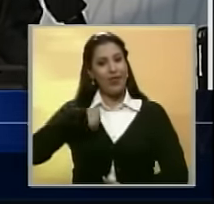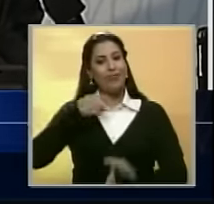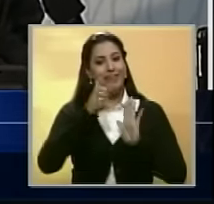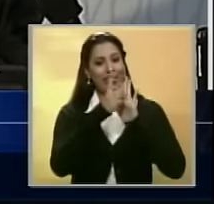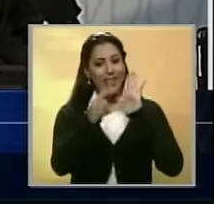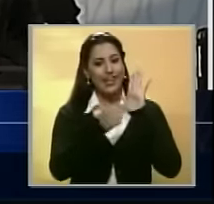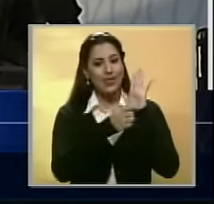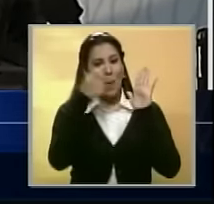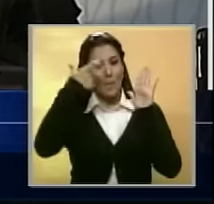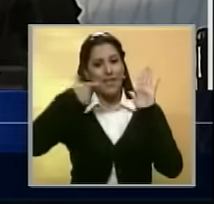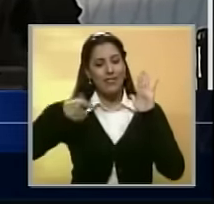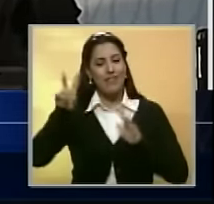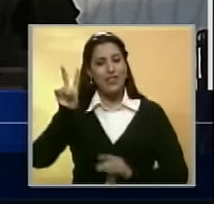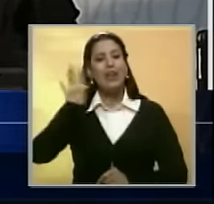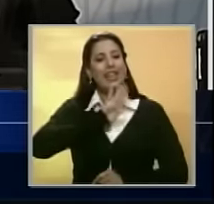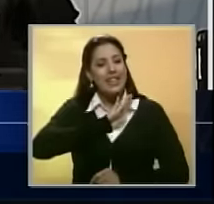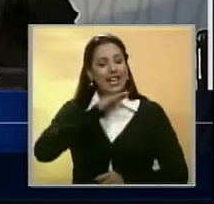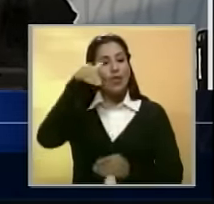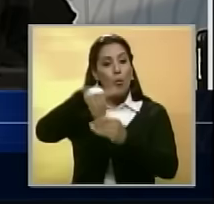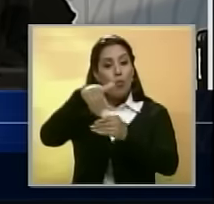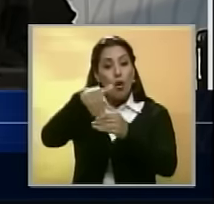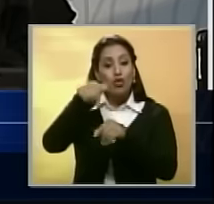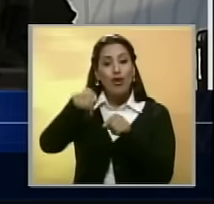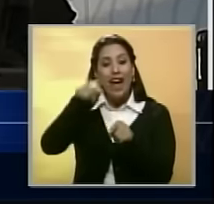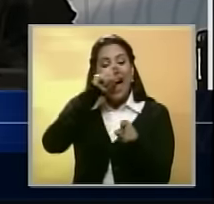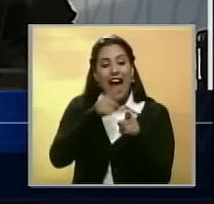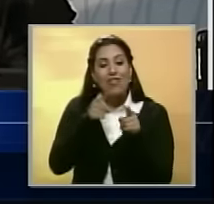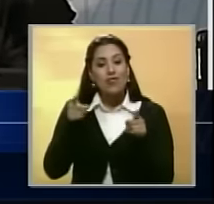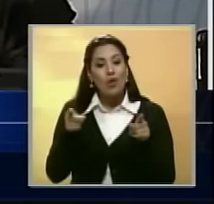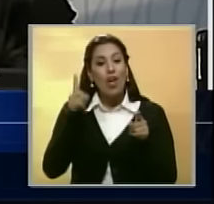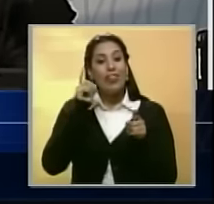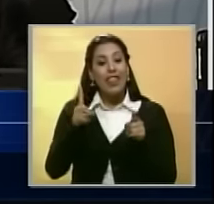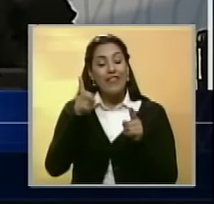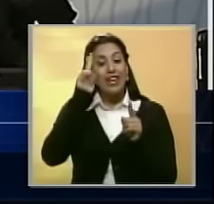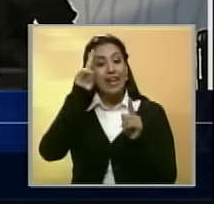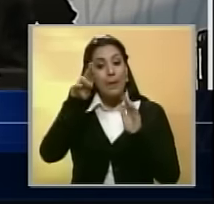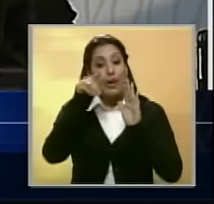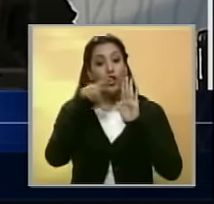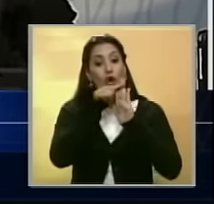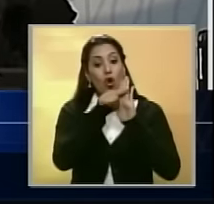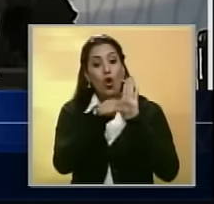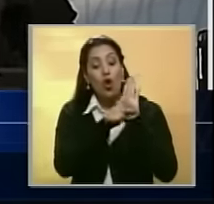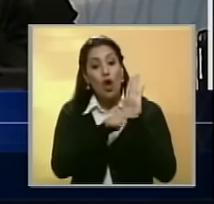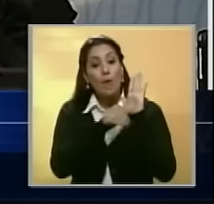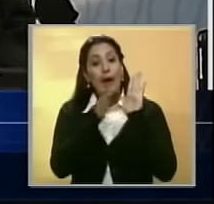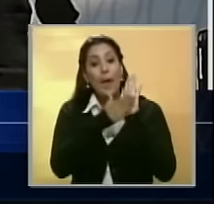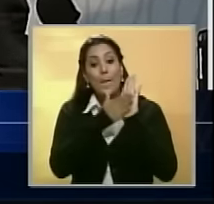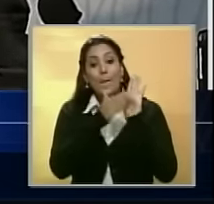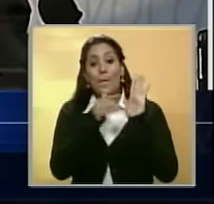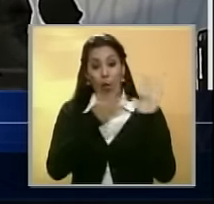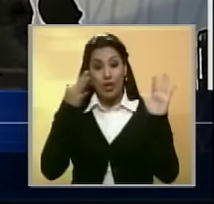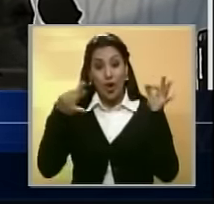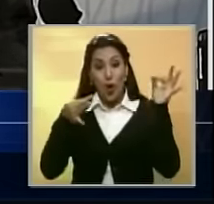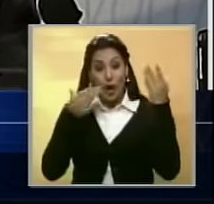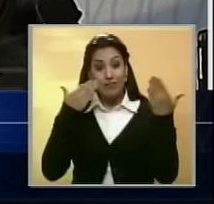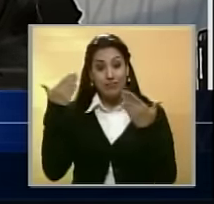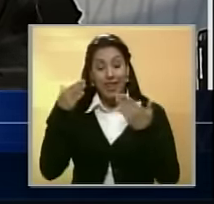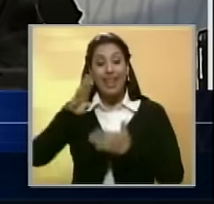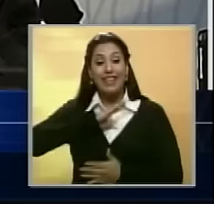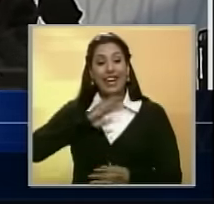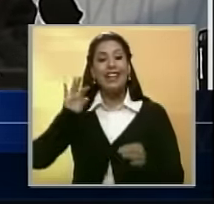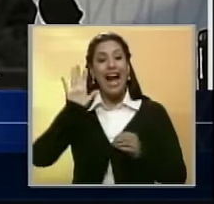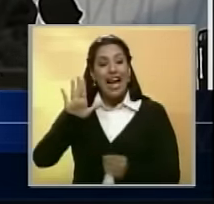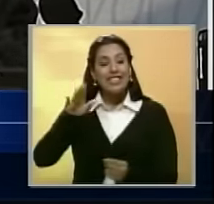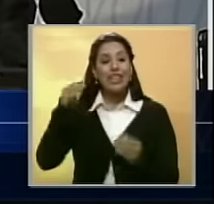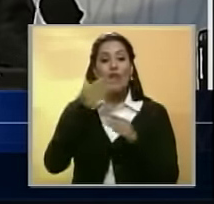los venezolanos, de que el revocatorio sea este año y que se cumpla además el reglamento que está vigente, porque este es el reglamento que rige